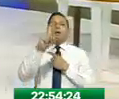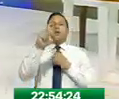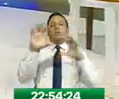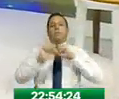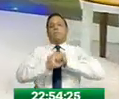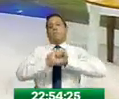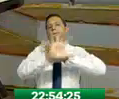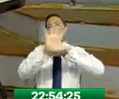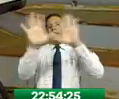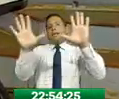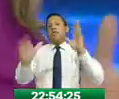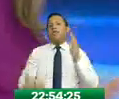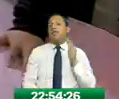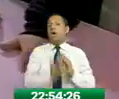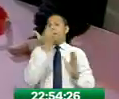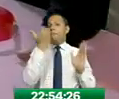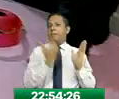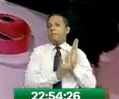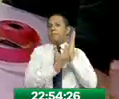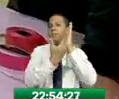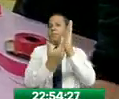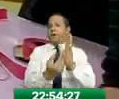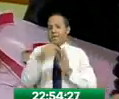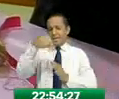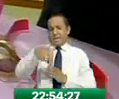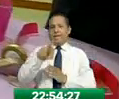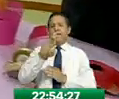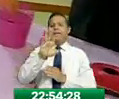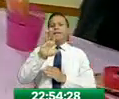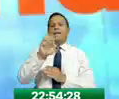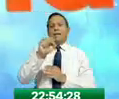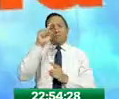nueva propuesta de RTS, hecha por y para